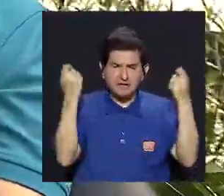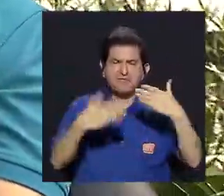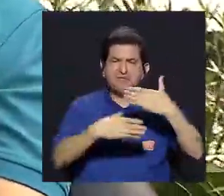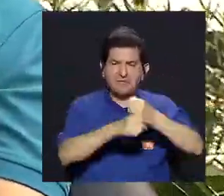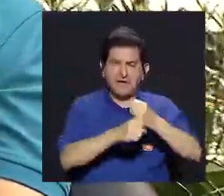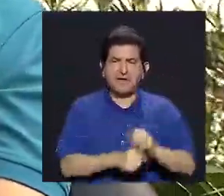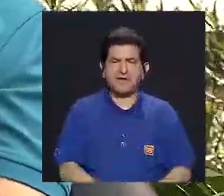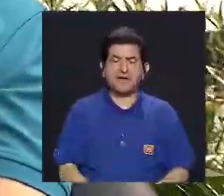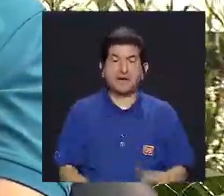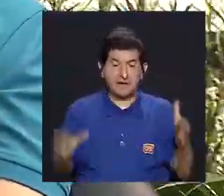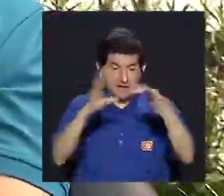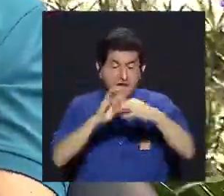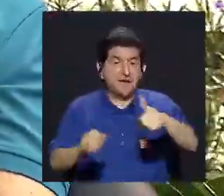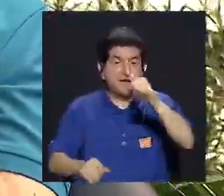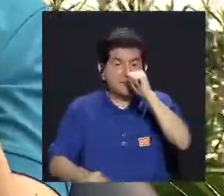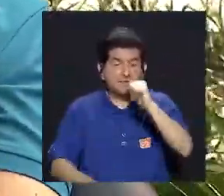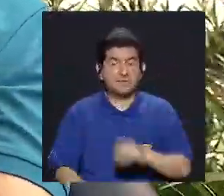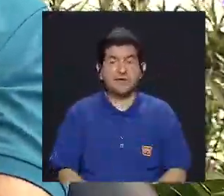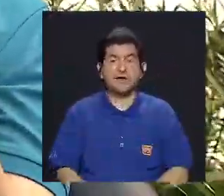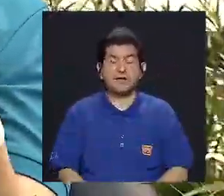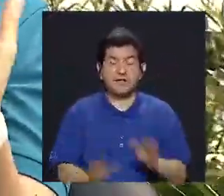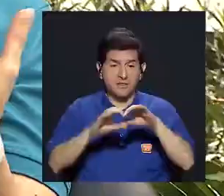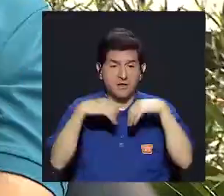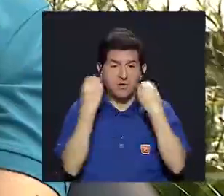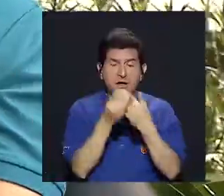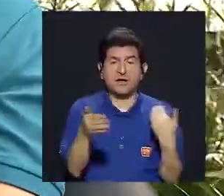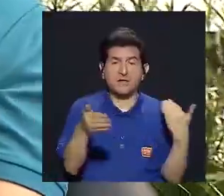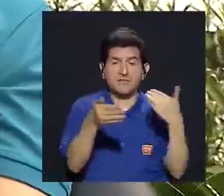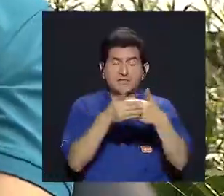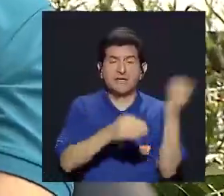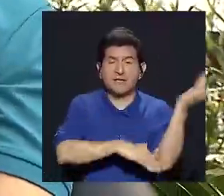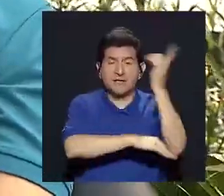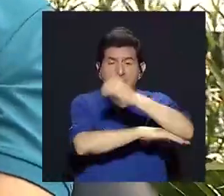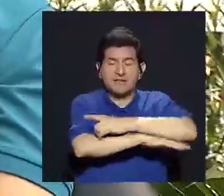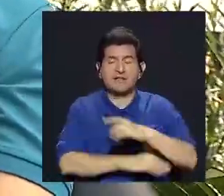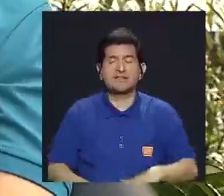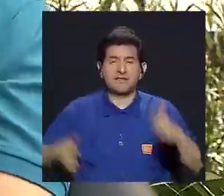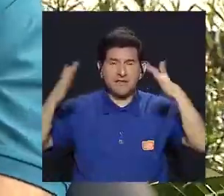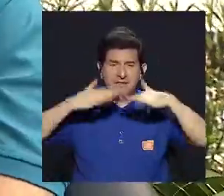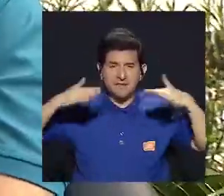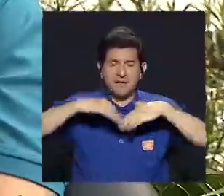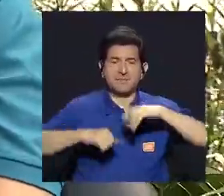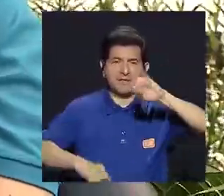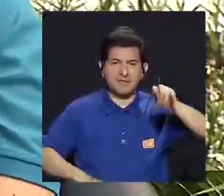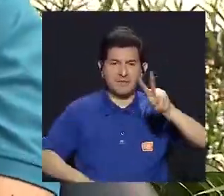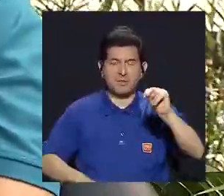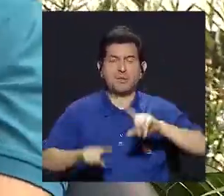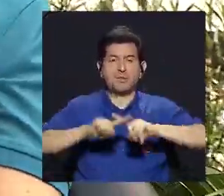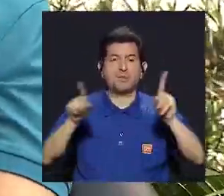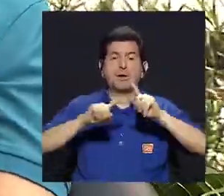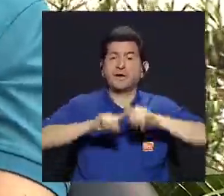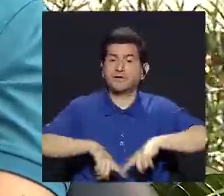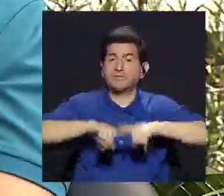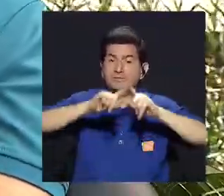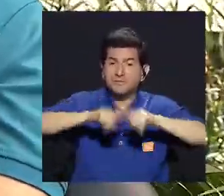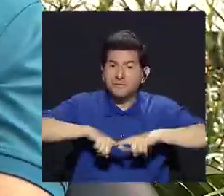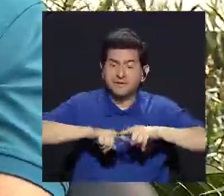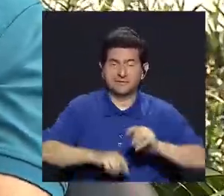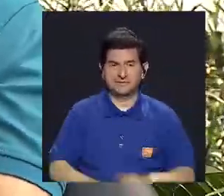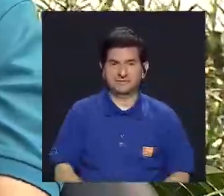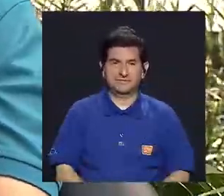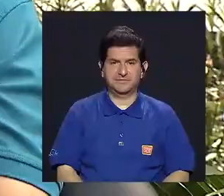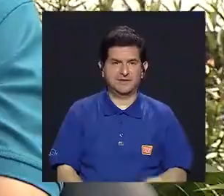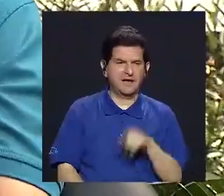verdad la feria del agua que generalmente se ha organizado cerca del día el ambiente en junio pero pues eso depende mucho de que